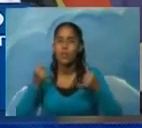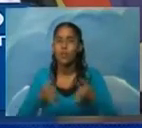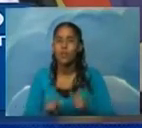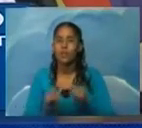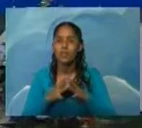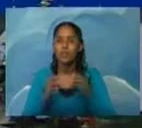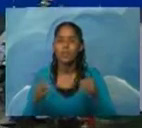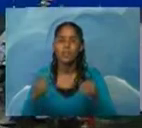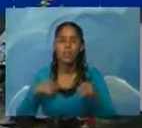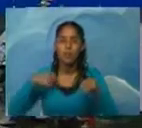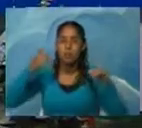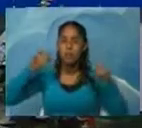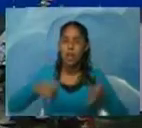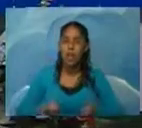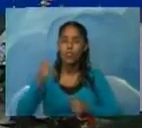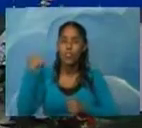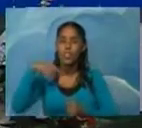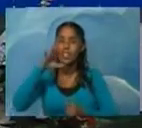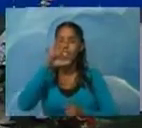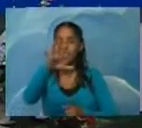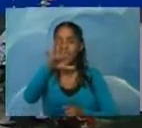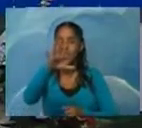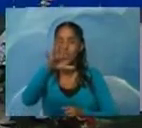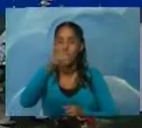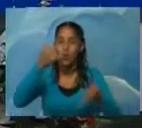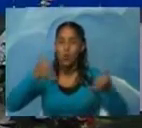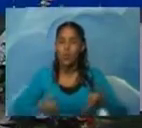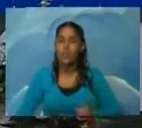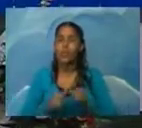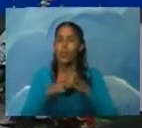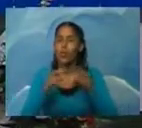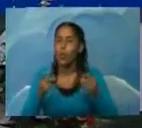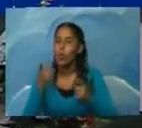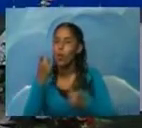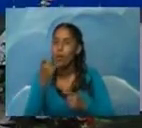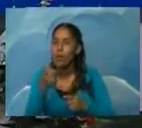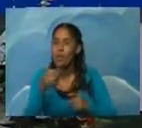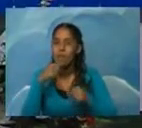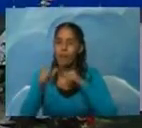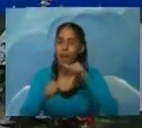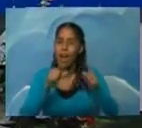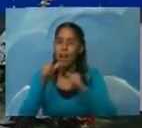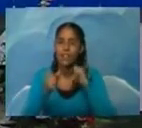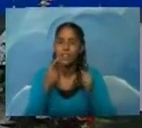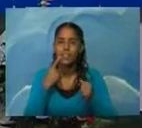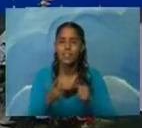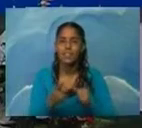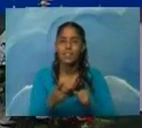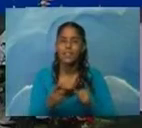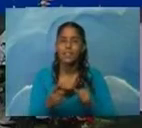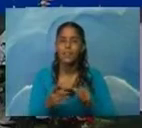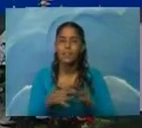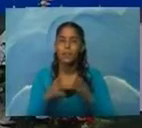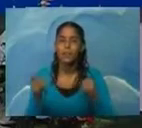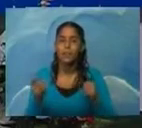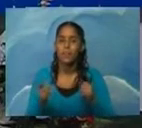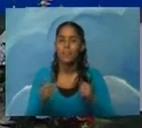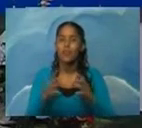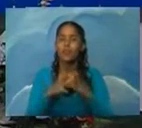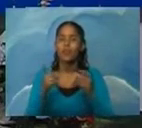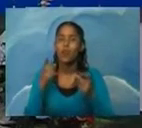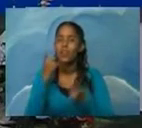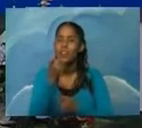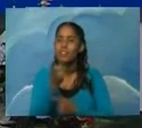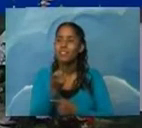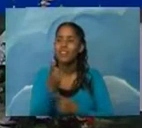ya mi Juan tiene 5 muchachos. Y los que faltan. Y los que faltan, dice mi Juan. Se lo dejó a Maher los que faltan.